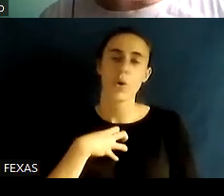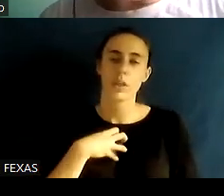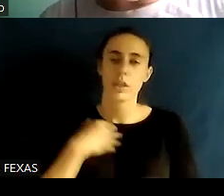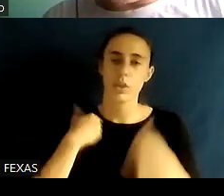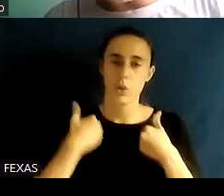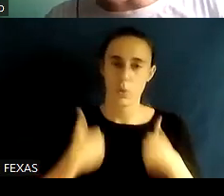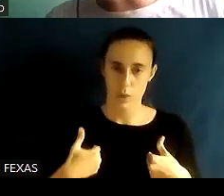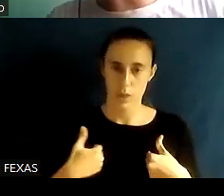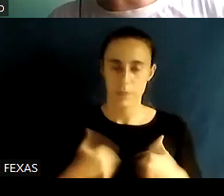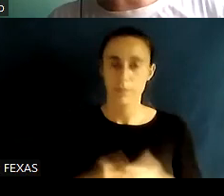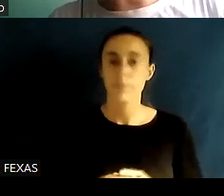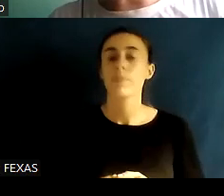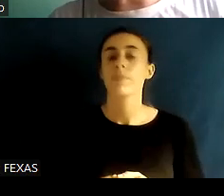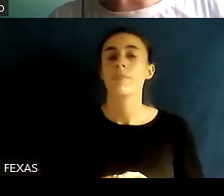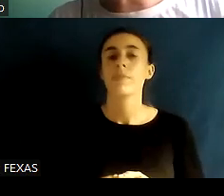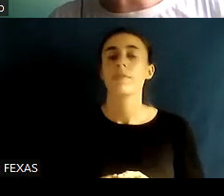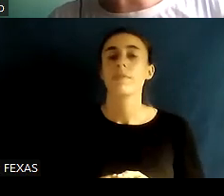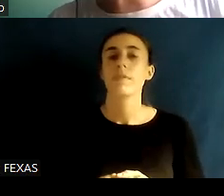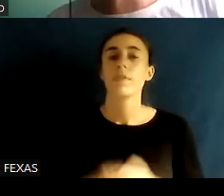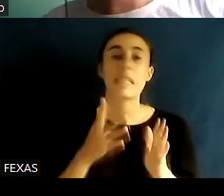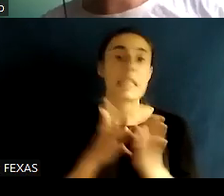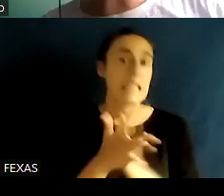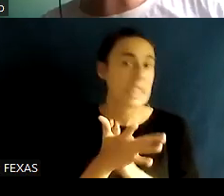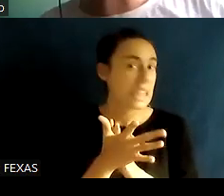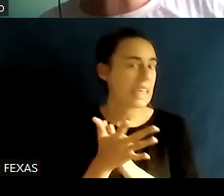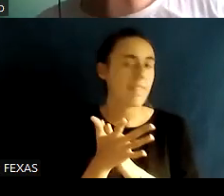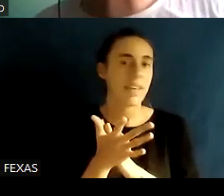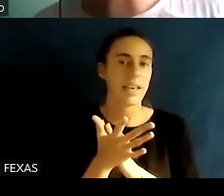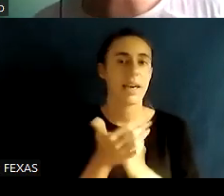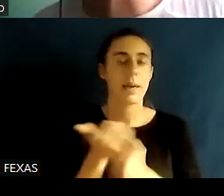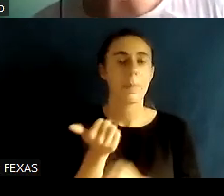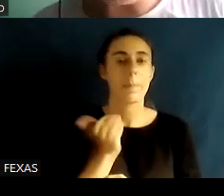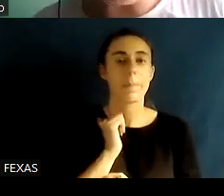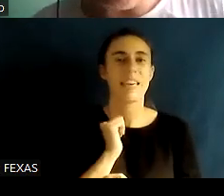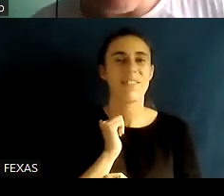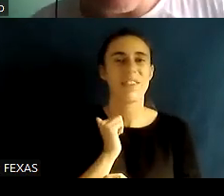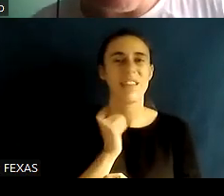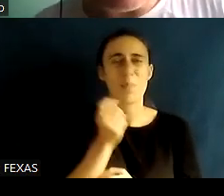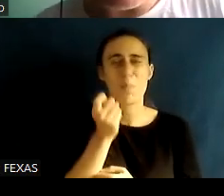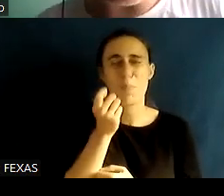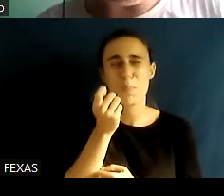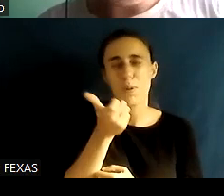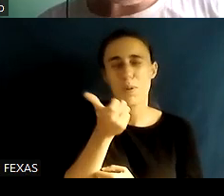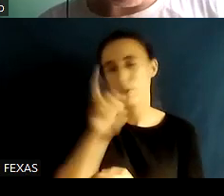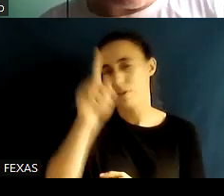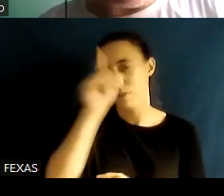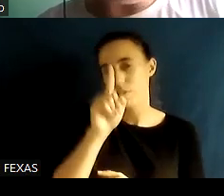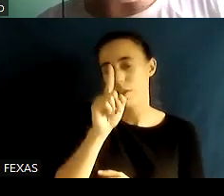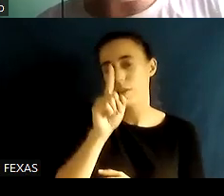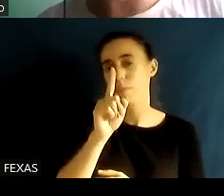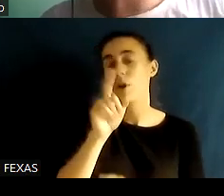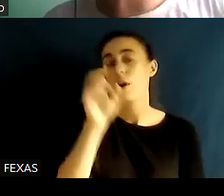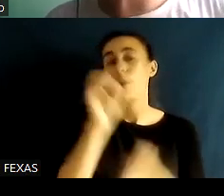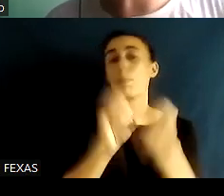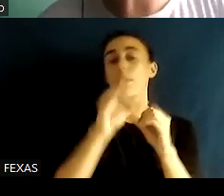corporales, de forma que con un margen terapéutico tan estrechito nunca vamos a saber cuál es la dosis de calcio necesaria o